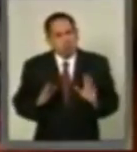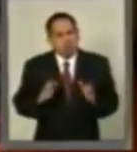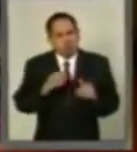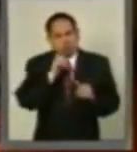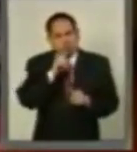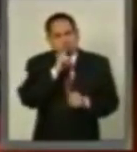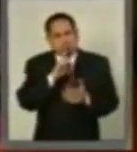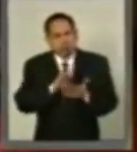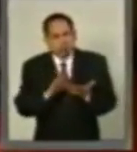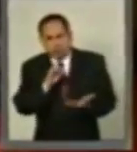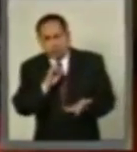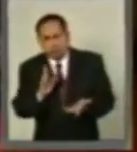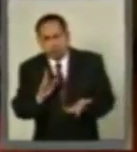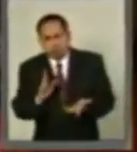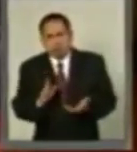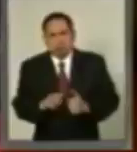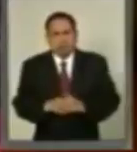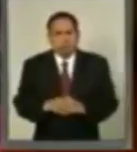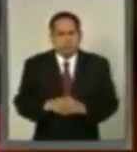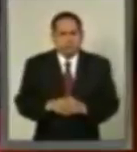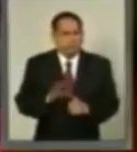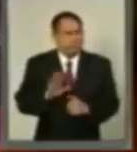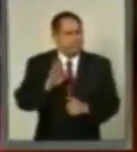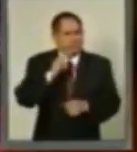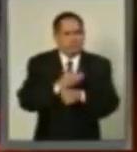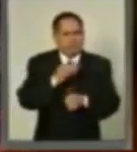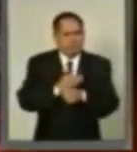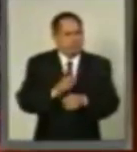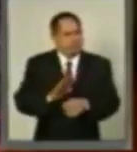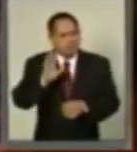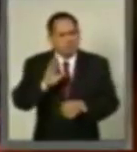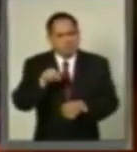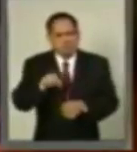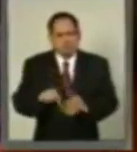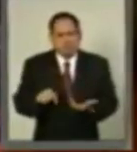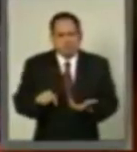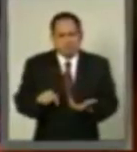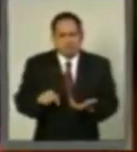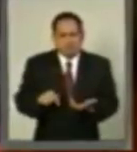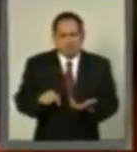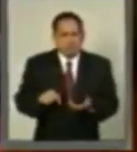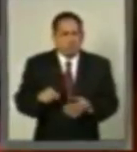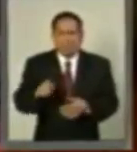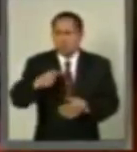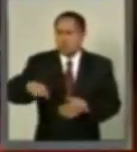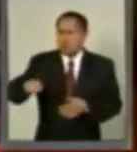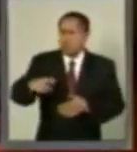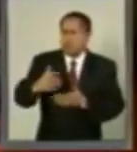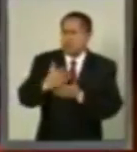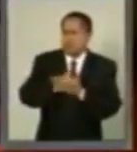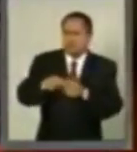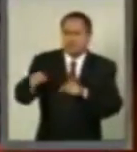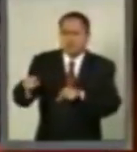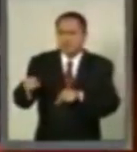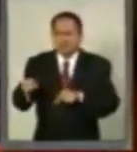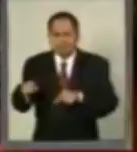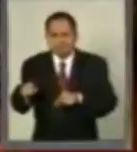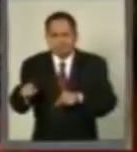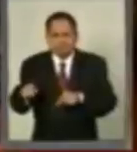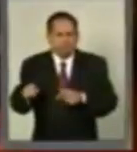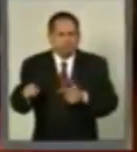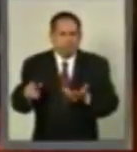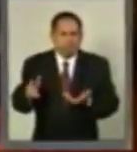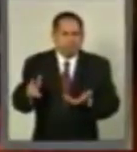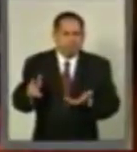abordado. Y parece que hoy prácticamente entonces pues no está en el interés, por lo menos